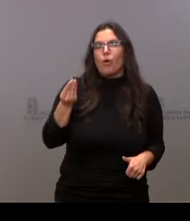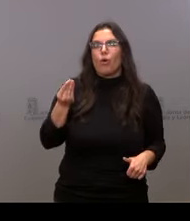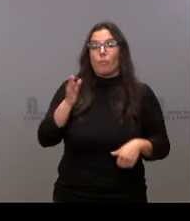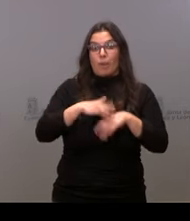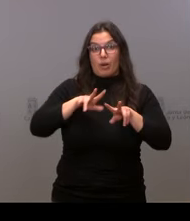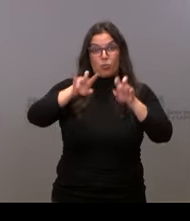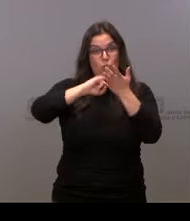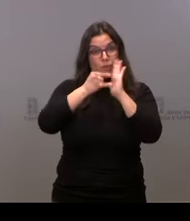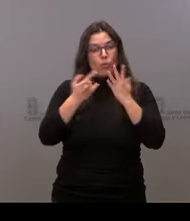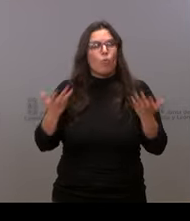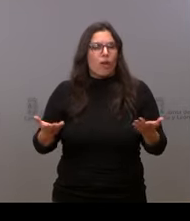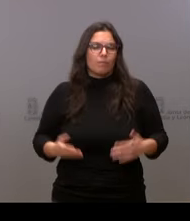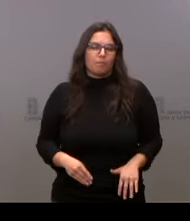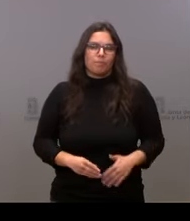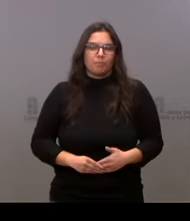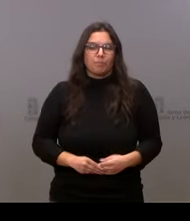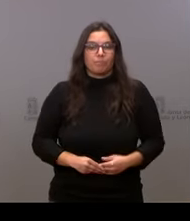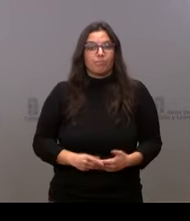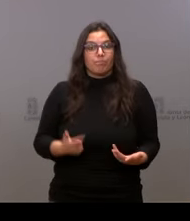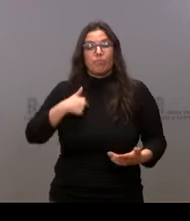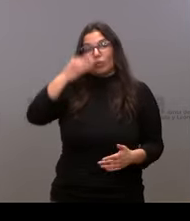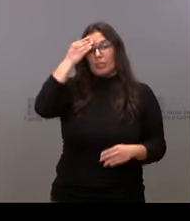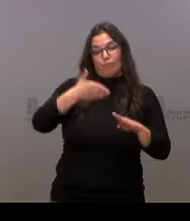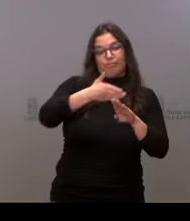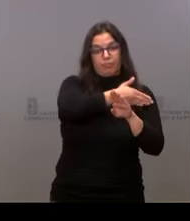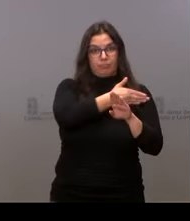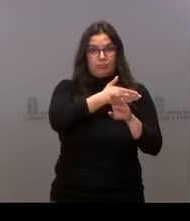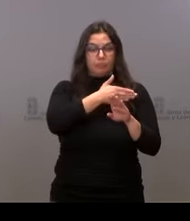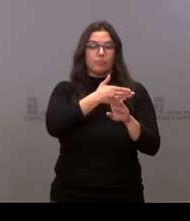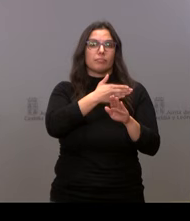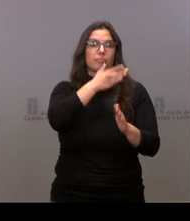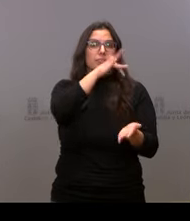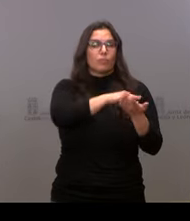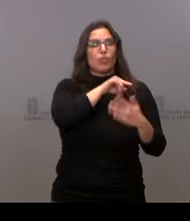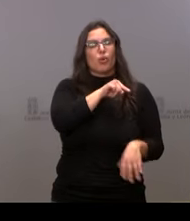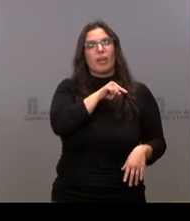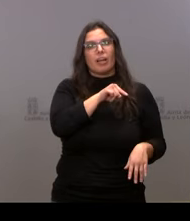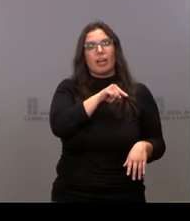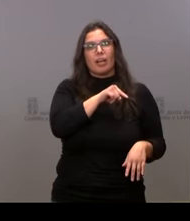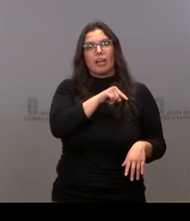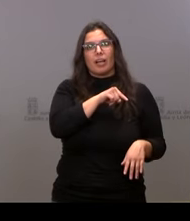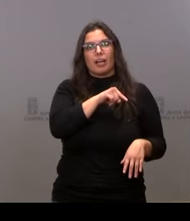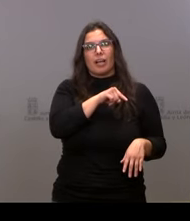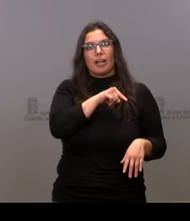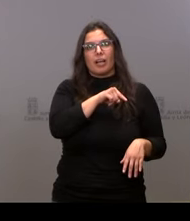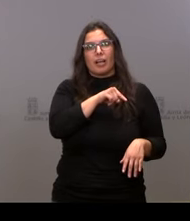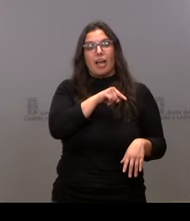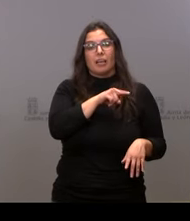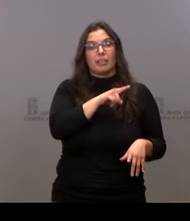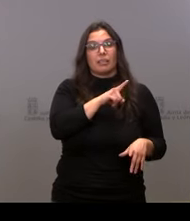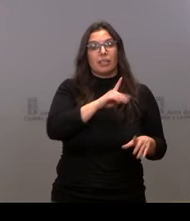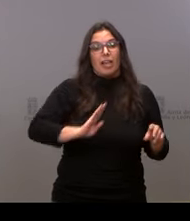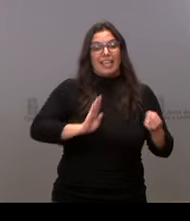nuevo plan bueno yo creo que el anterior plan lo que había era una suma de la globalidad de las inversiones